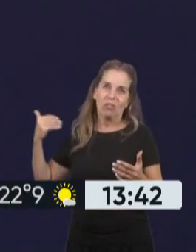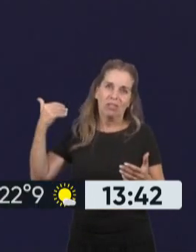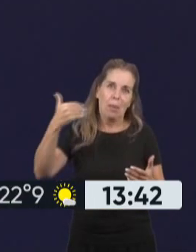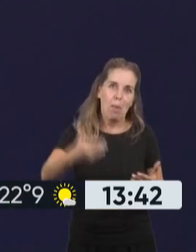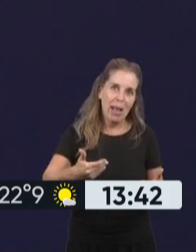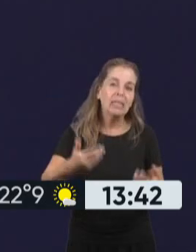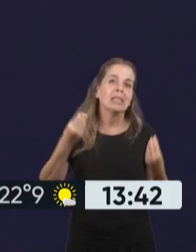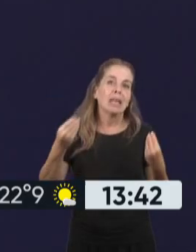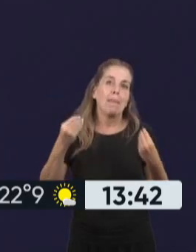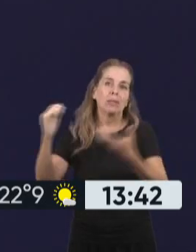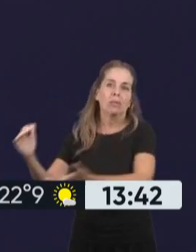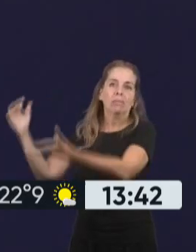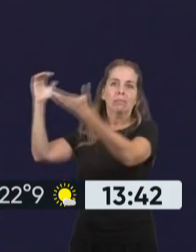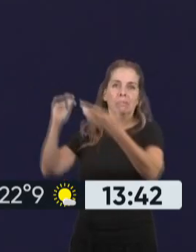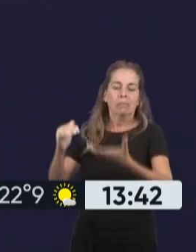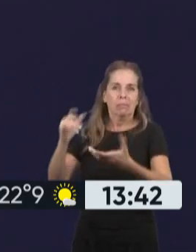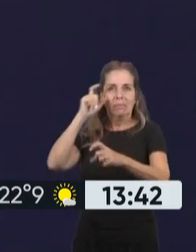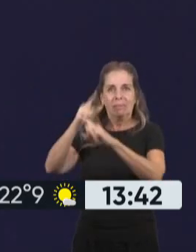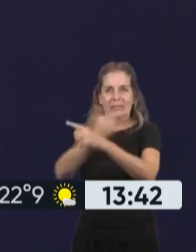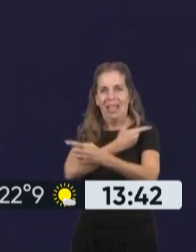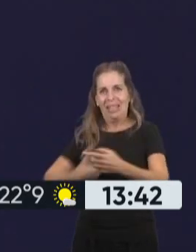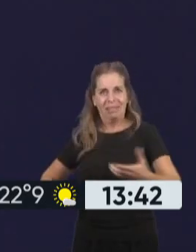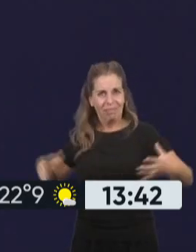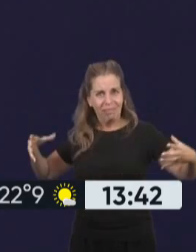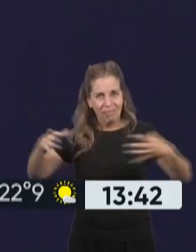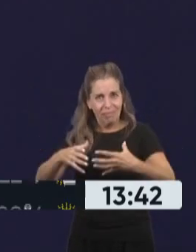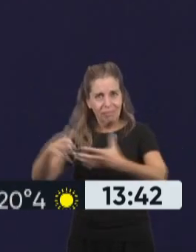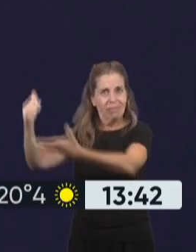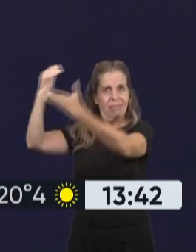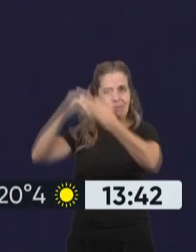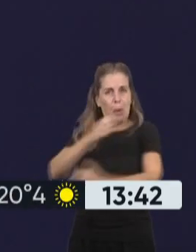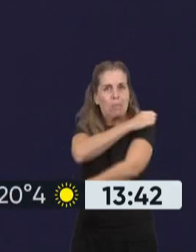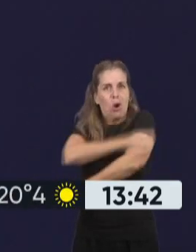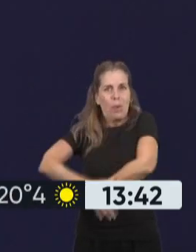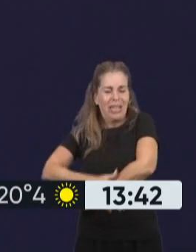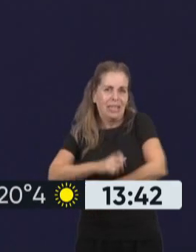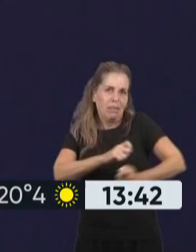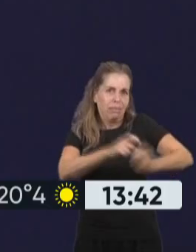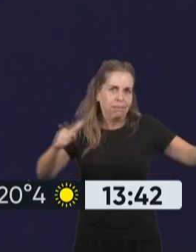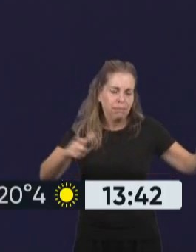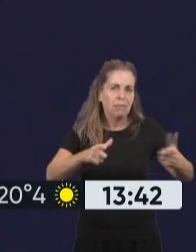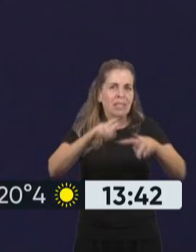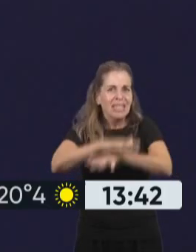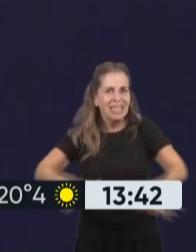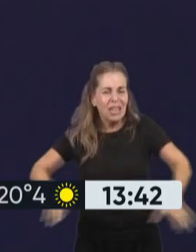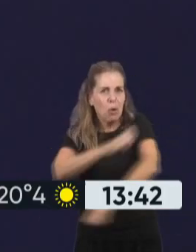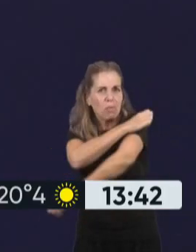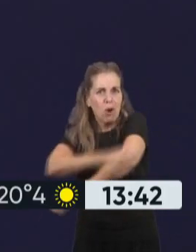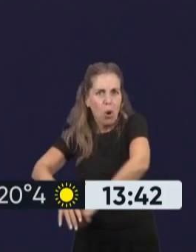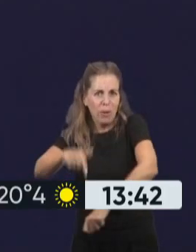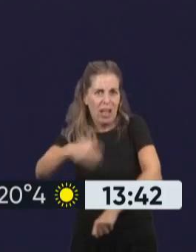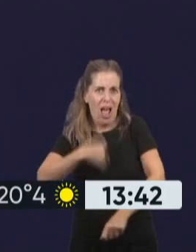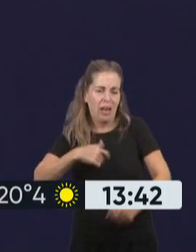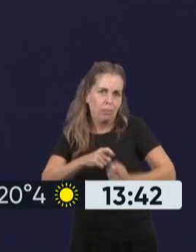con casi un 60% de pobres en Argentina y con 2 de cada 3 chicos pobres en la República